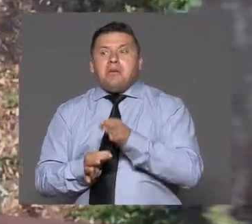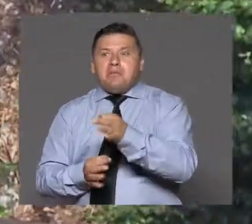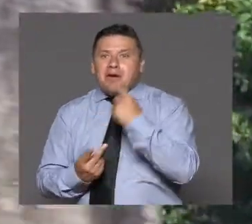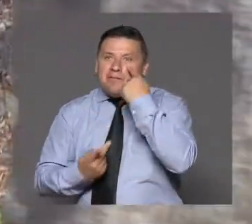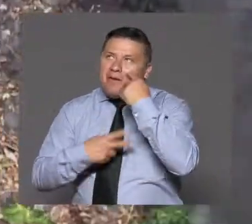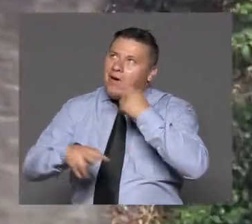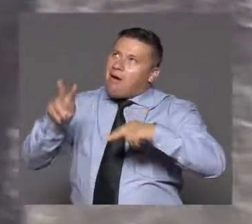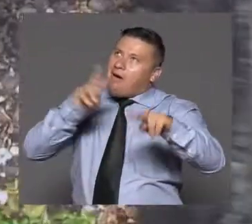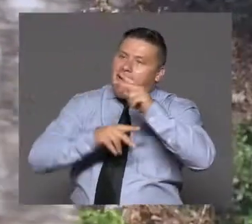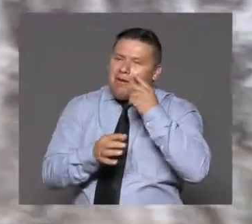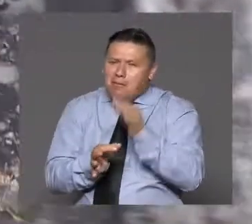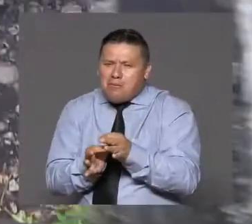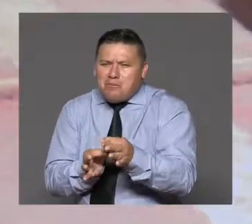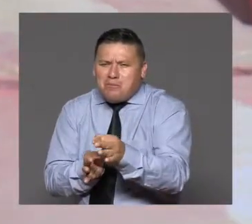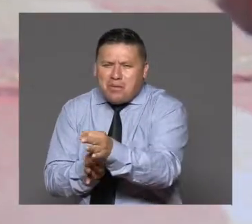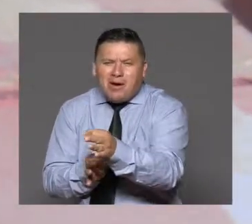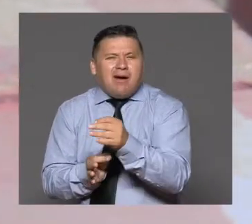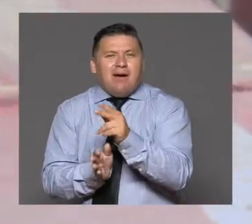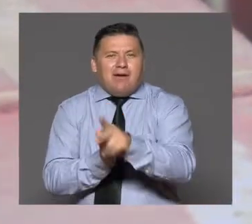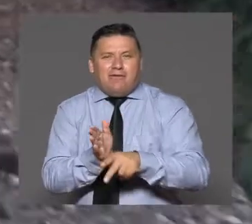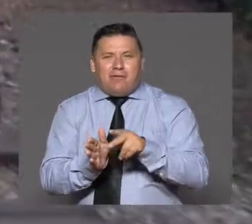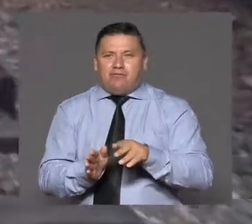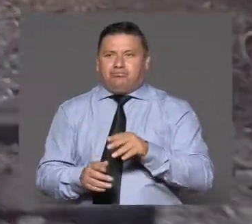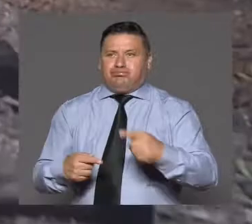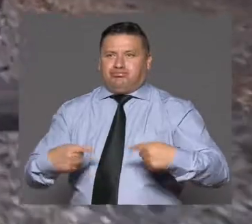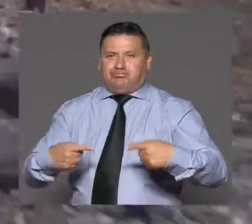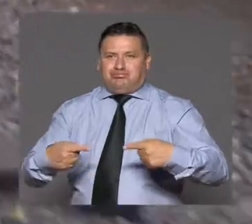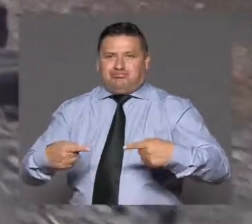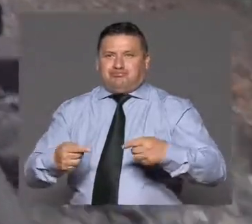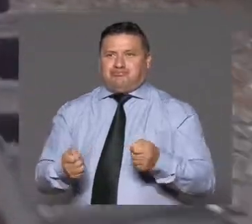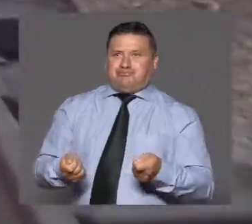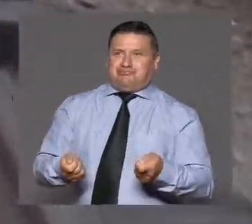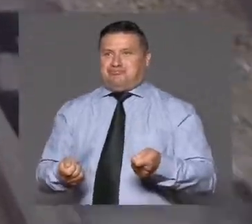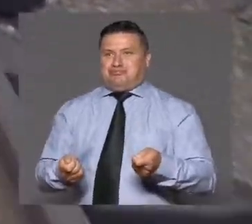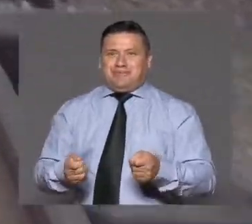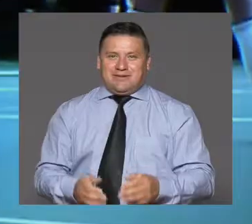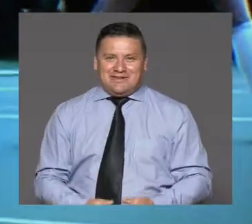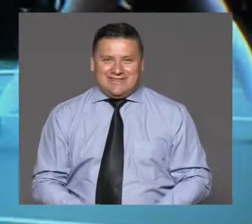turístico en el carrito de balineras.